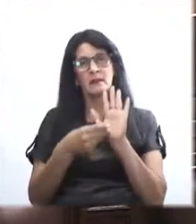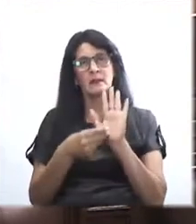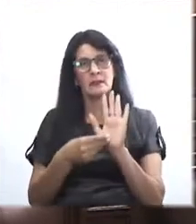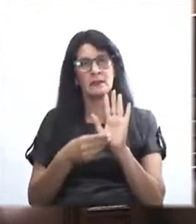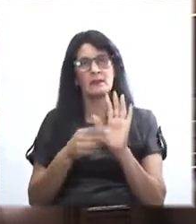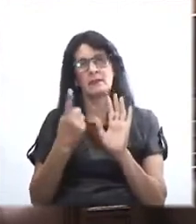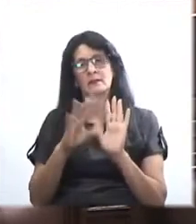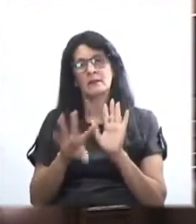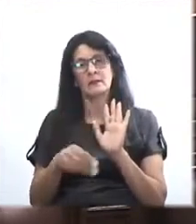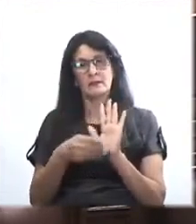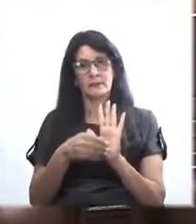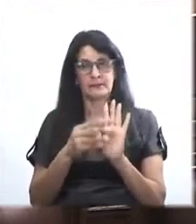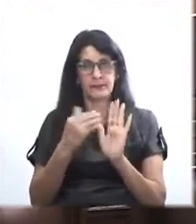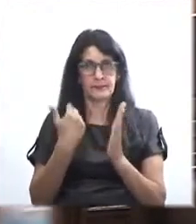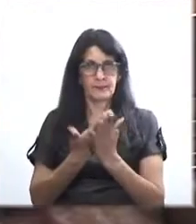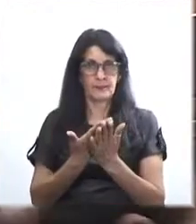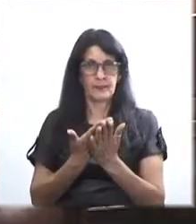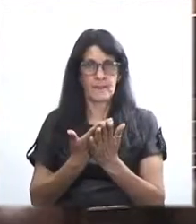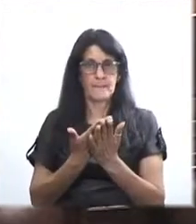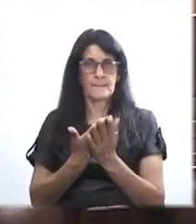tiene.